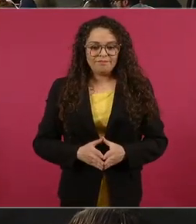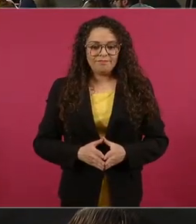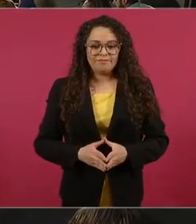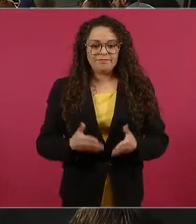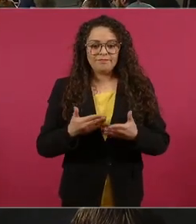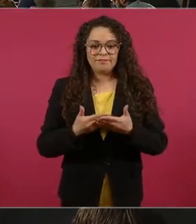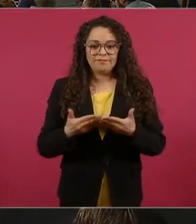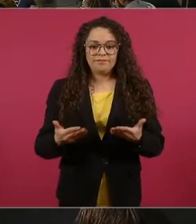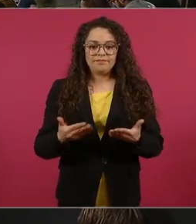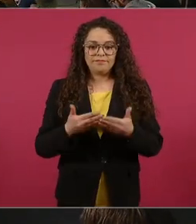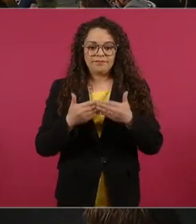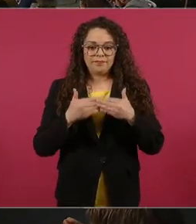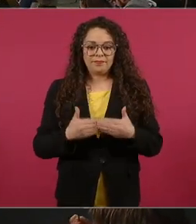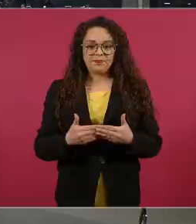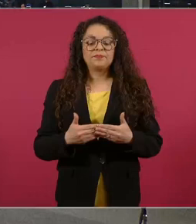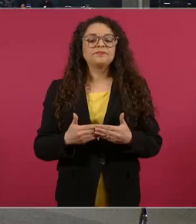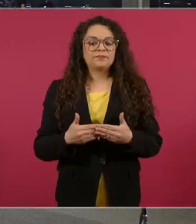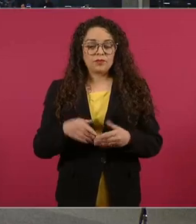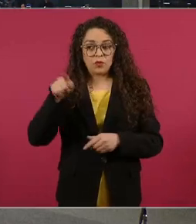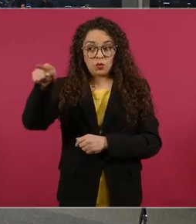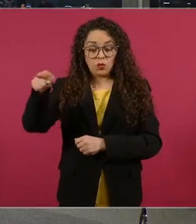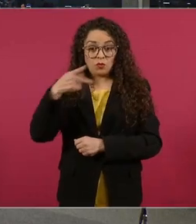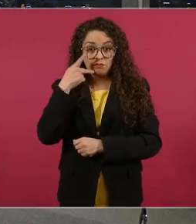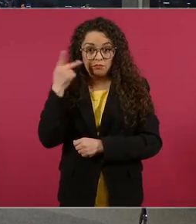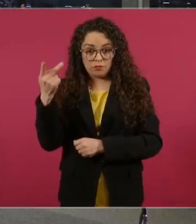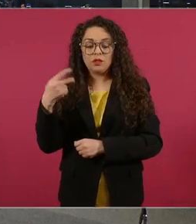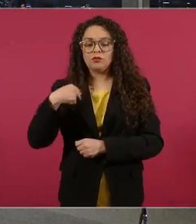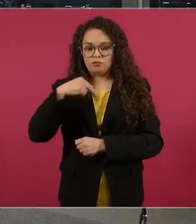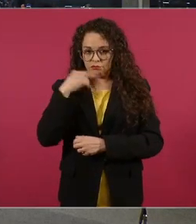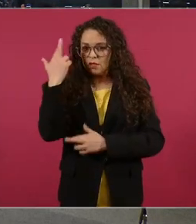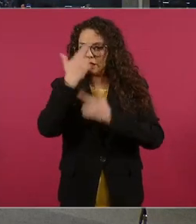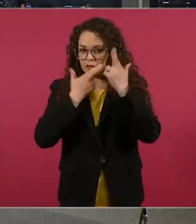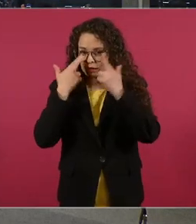dar seguimiento, ¿no?, a tu planteamiento, Germán